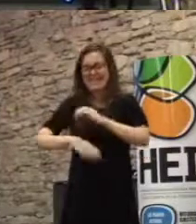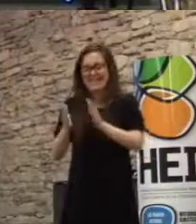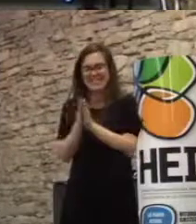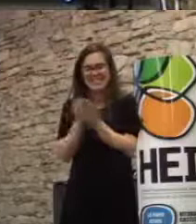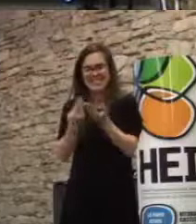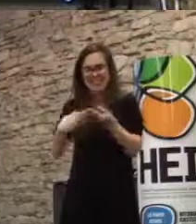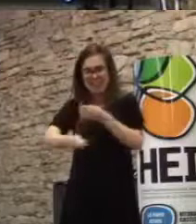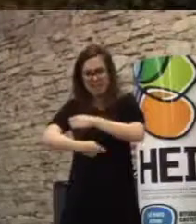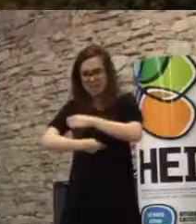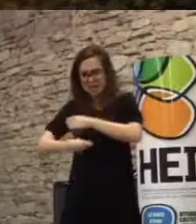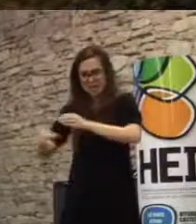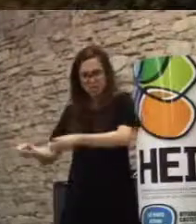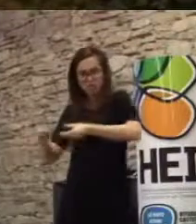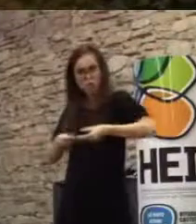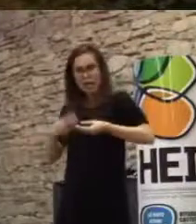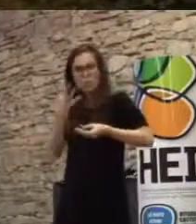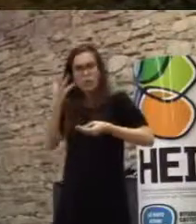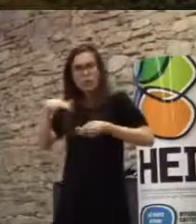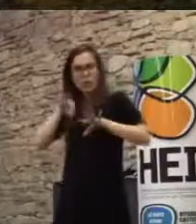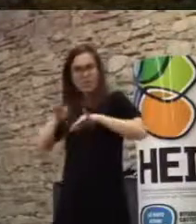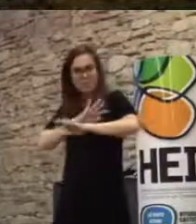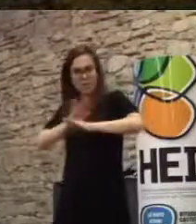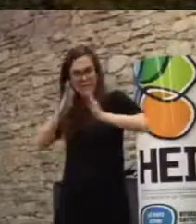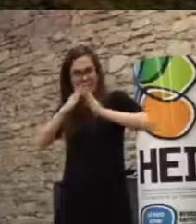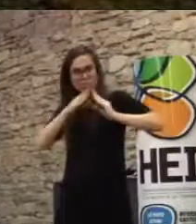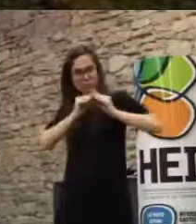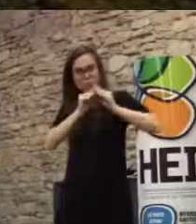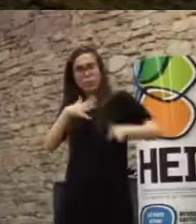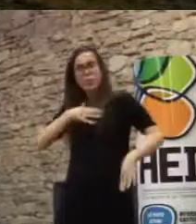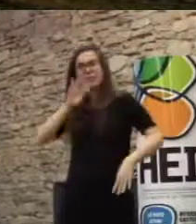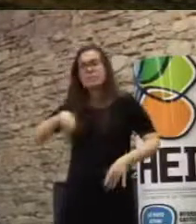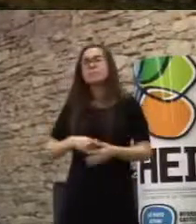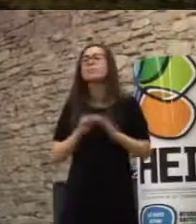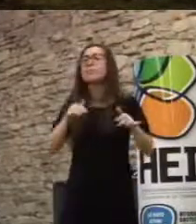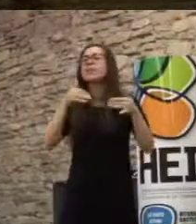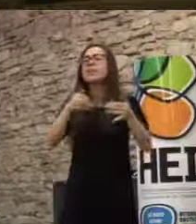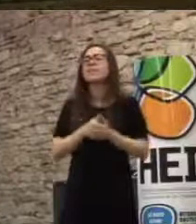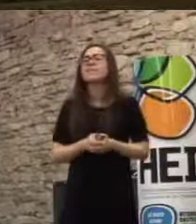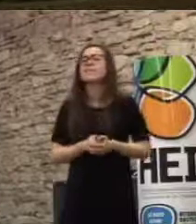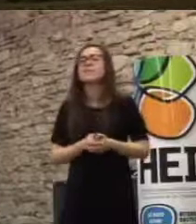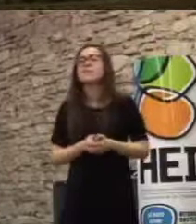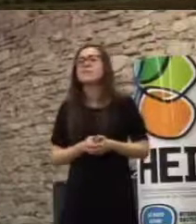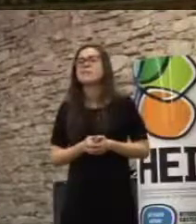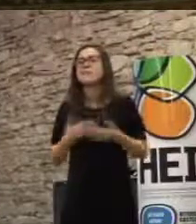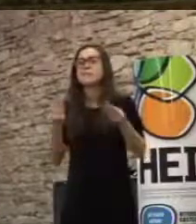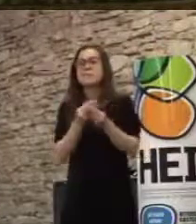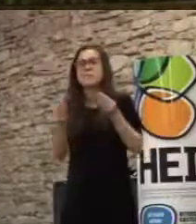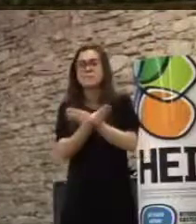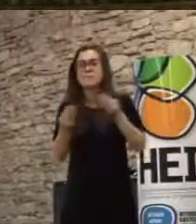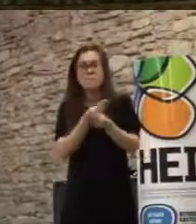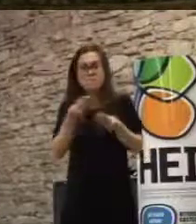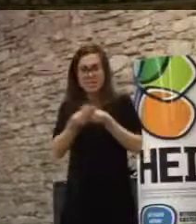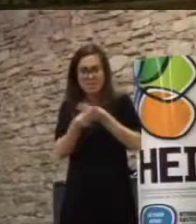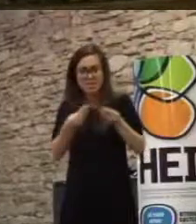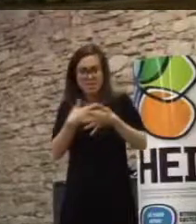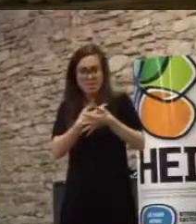dispuestos a perder la baraja eso si no estamos listos bien entonces vamos a empezar a las cartas las mezclas ahí atrás atrás pero como sois